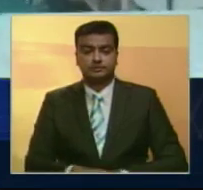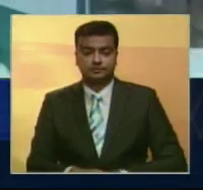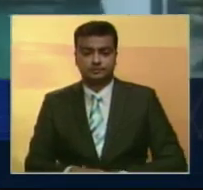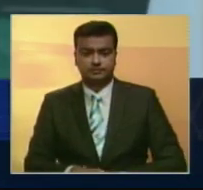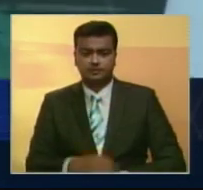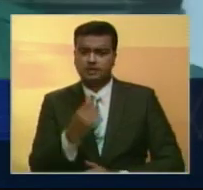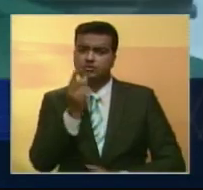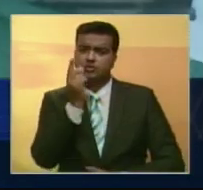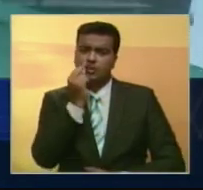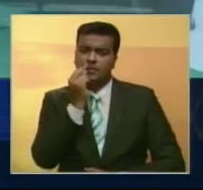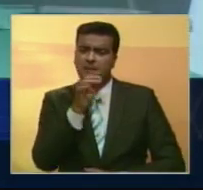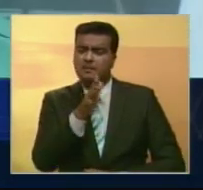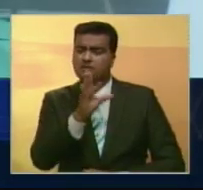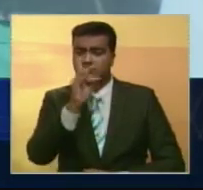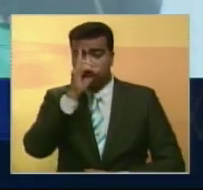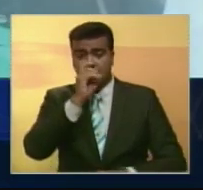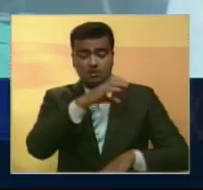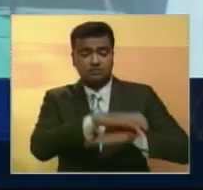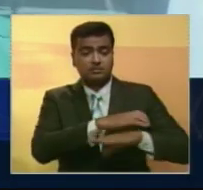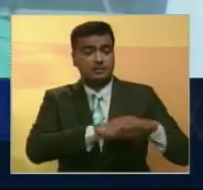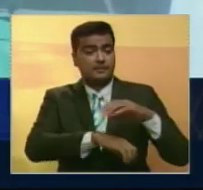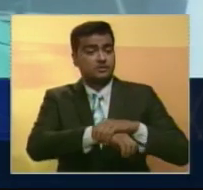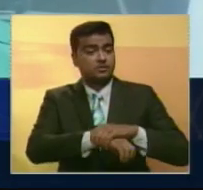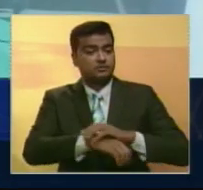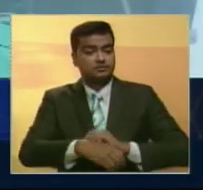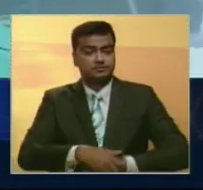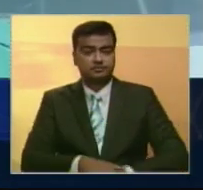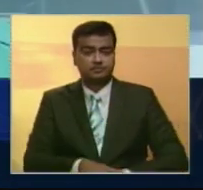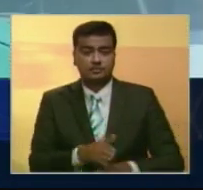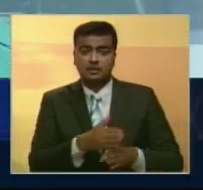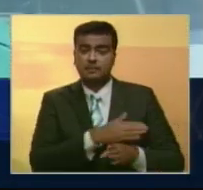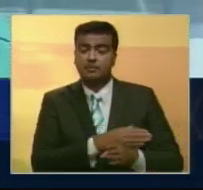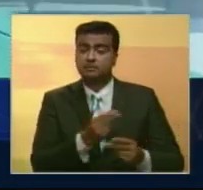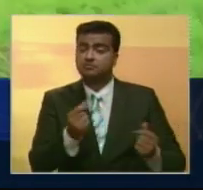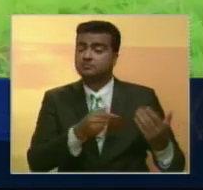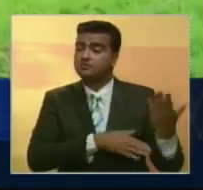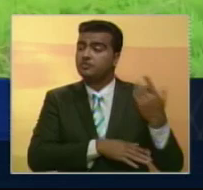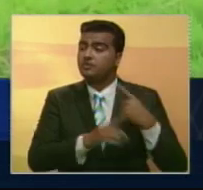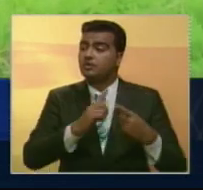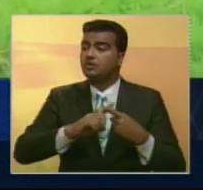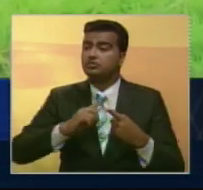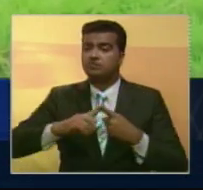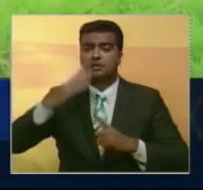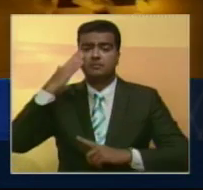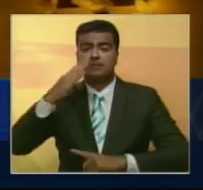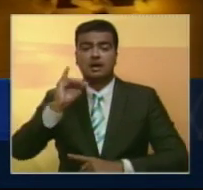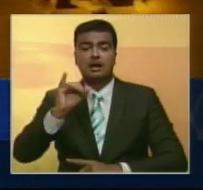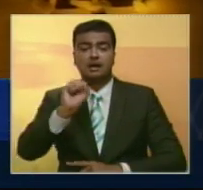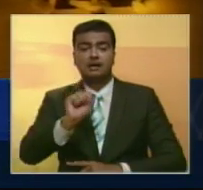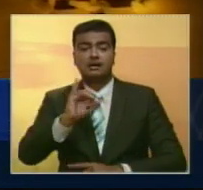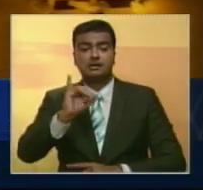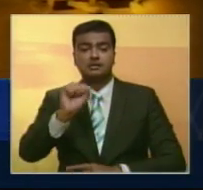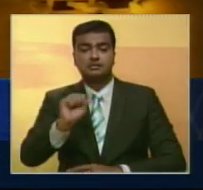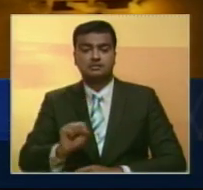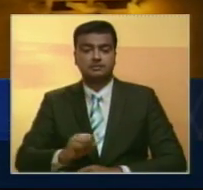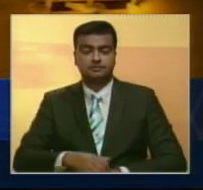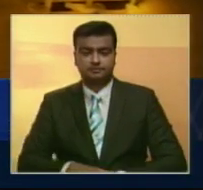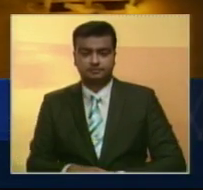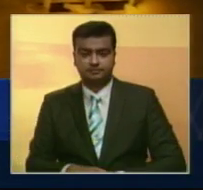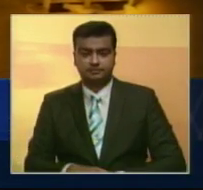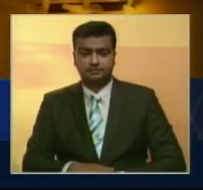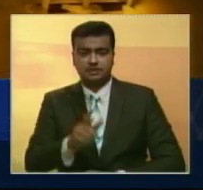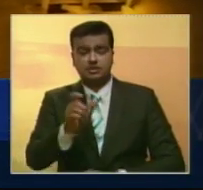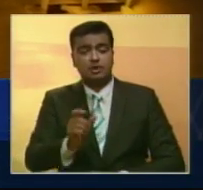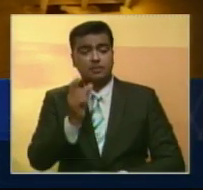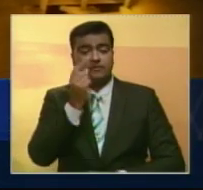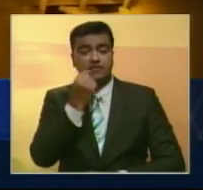un hombre que pasó 7 años en prisión en Indonesia y luego se fue a Siria para unirse al Estado Islámico. Sunankin fue el que